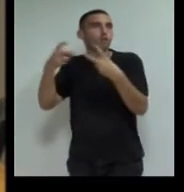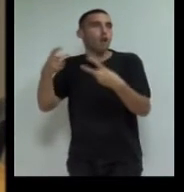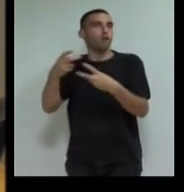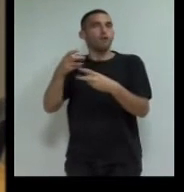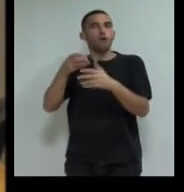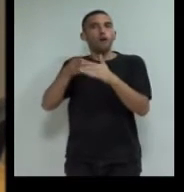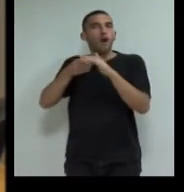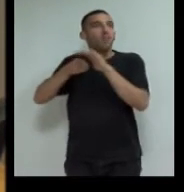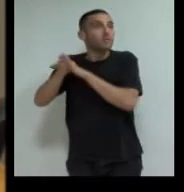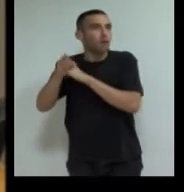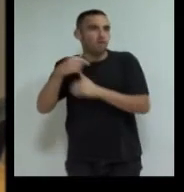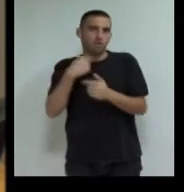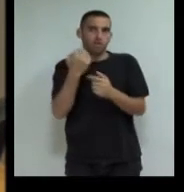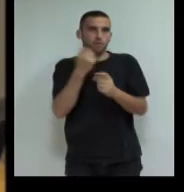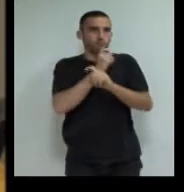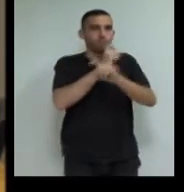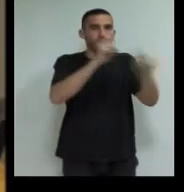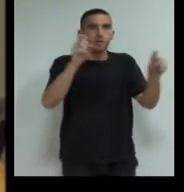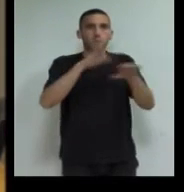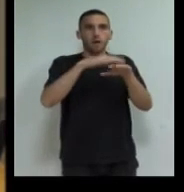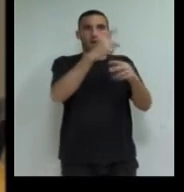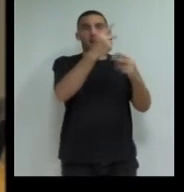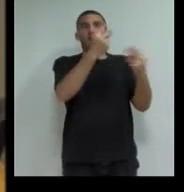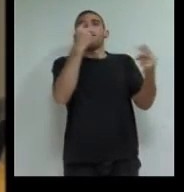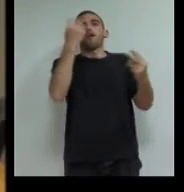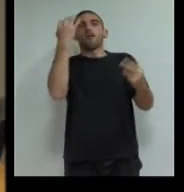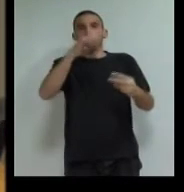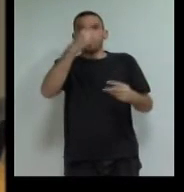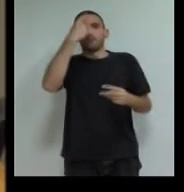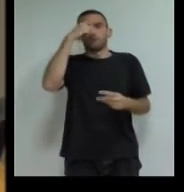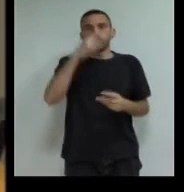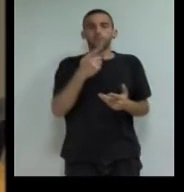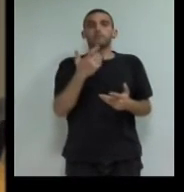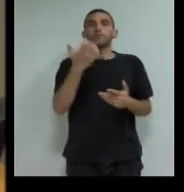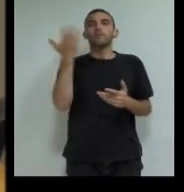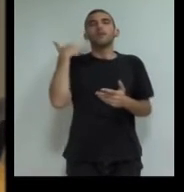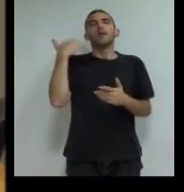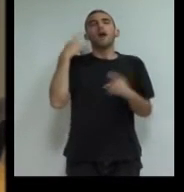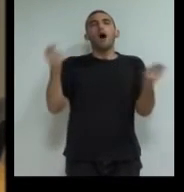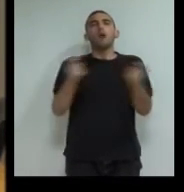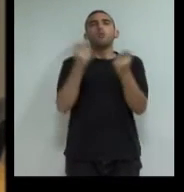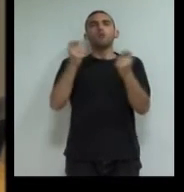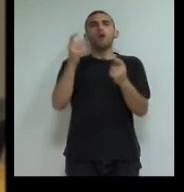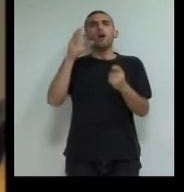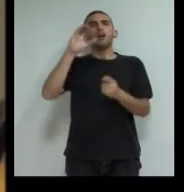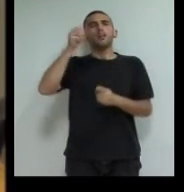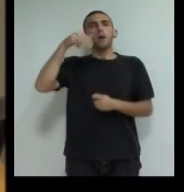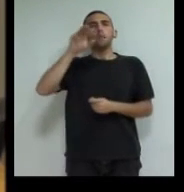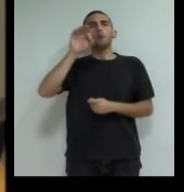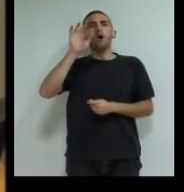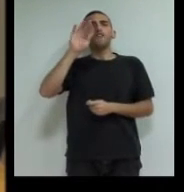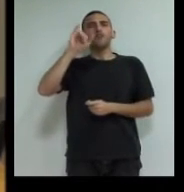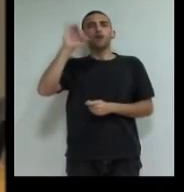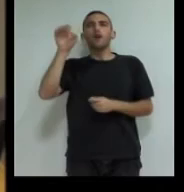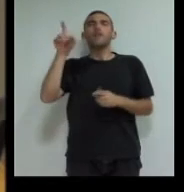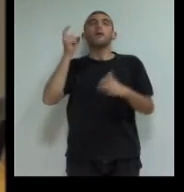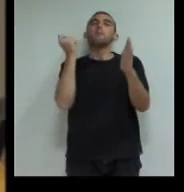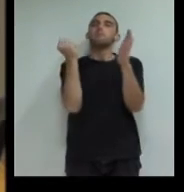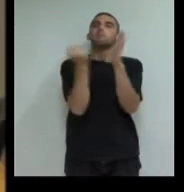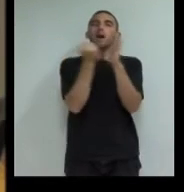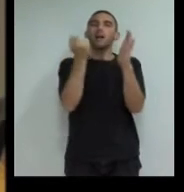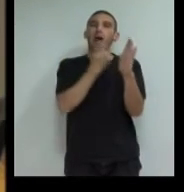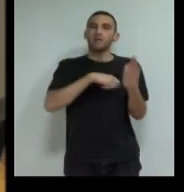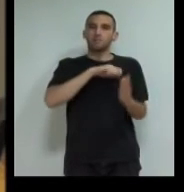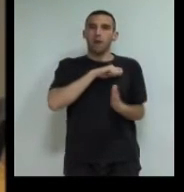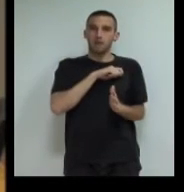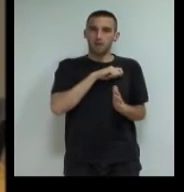tal, ha hecho algunos anuncios fantásticos, el que hizo como marca España, el último de la última campaña era un